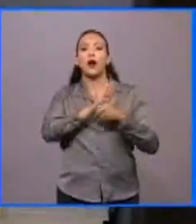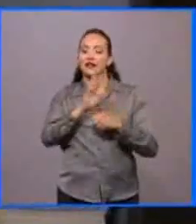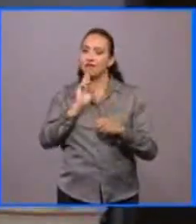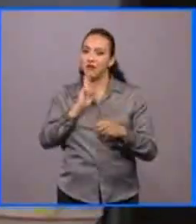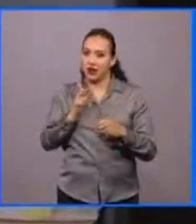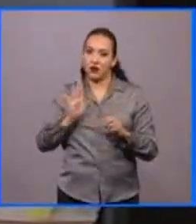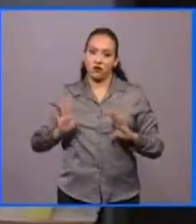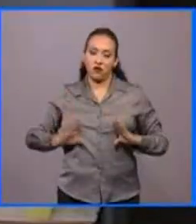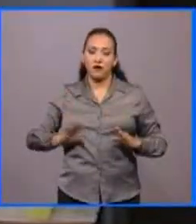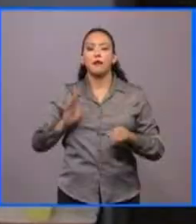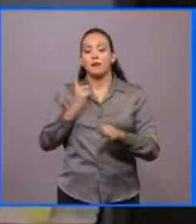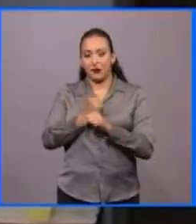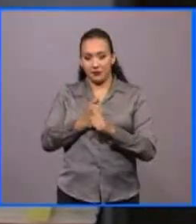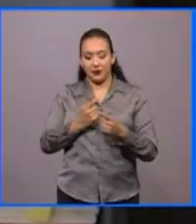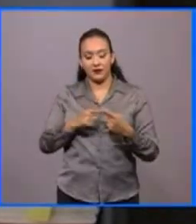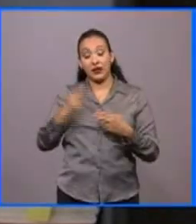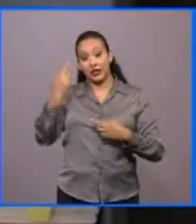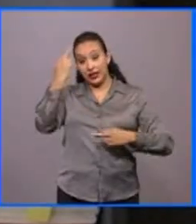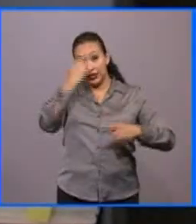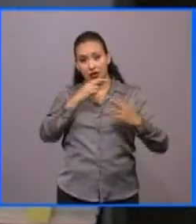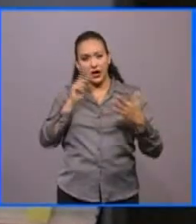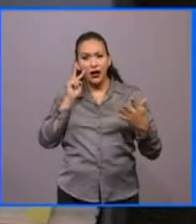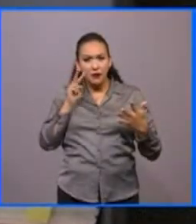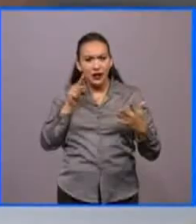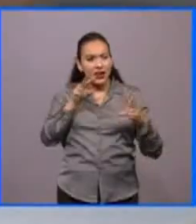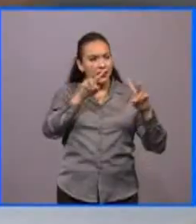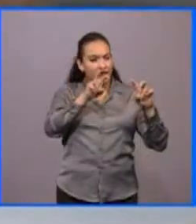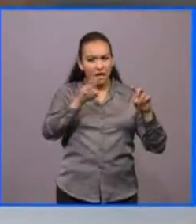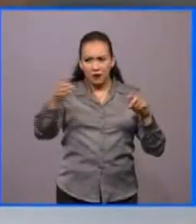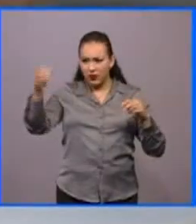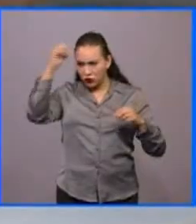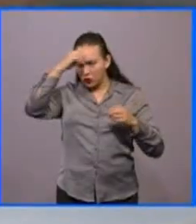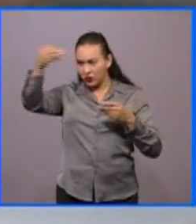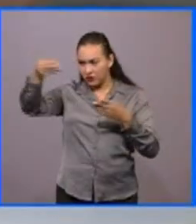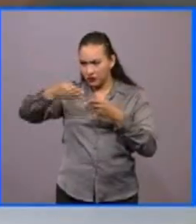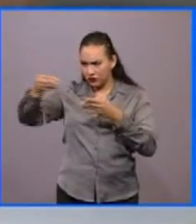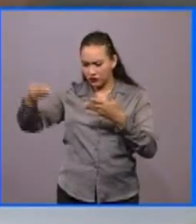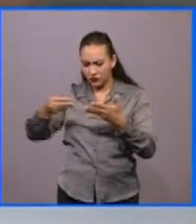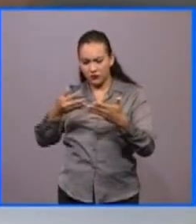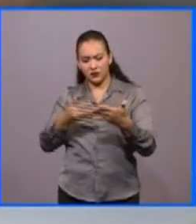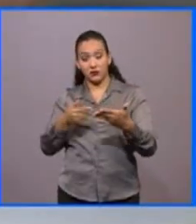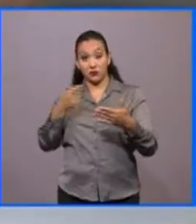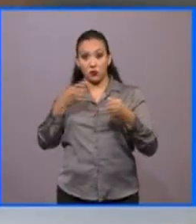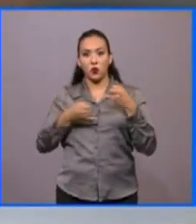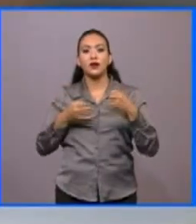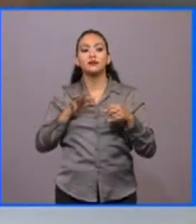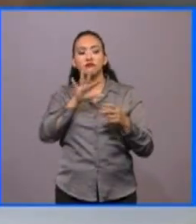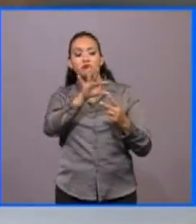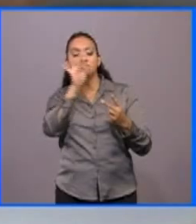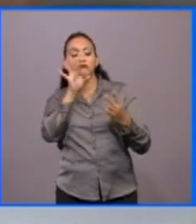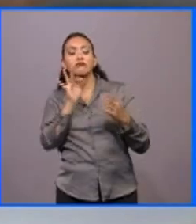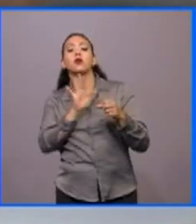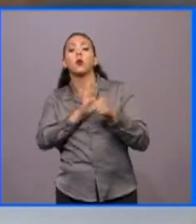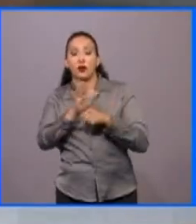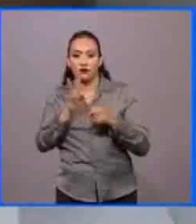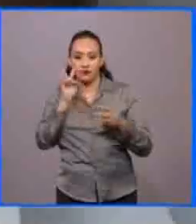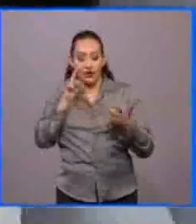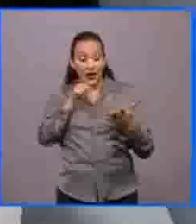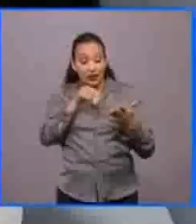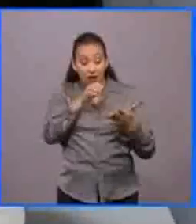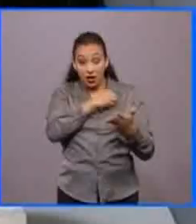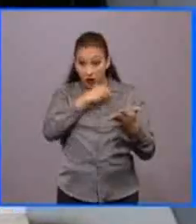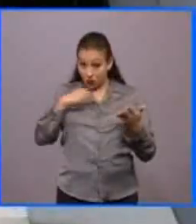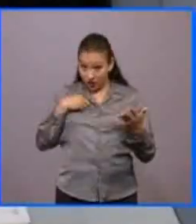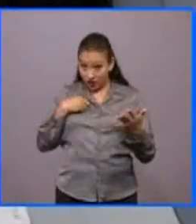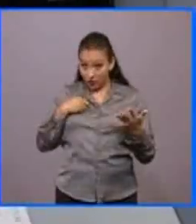En principio, debe revisar si ambos asuntos tratan el mismo tema que el sometido a su consideración, verificar si son obligatorios